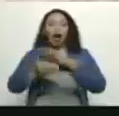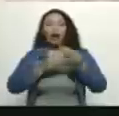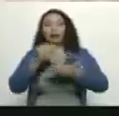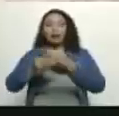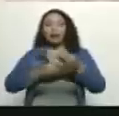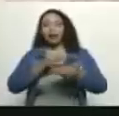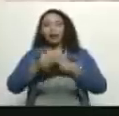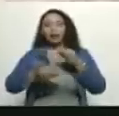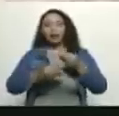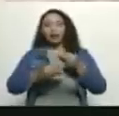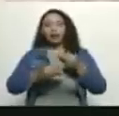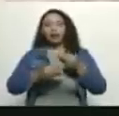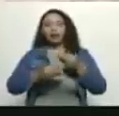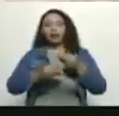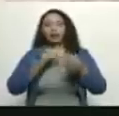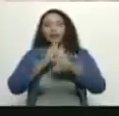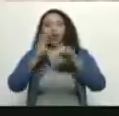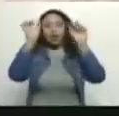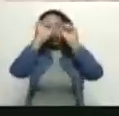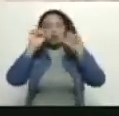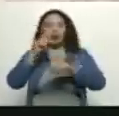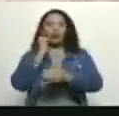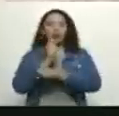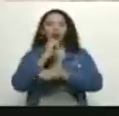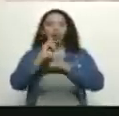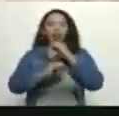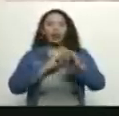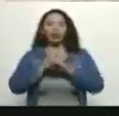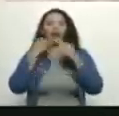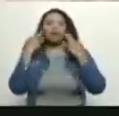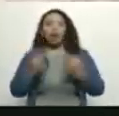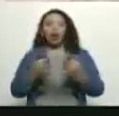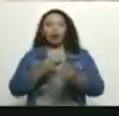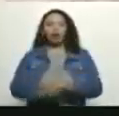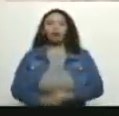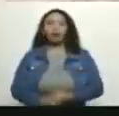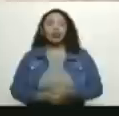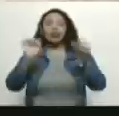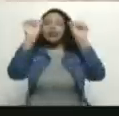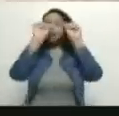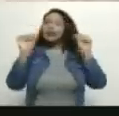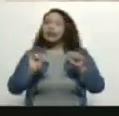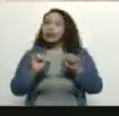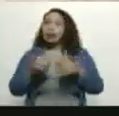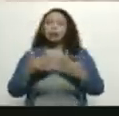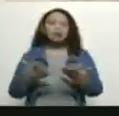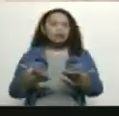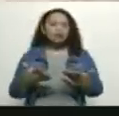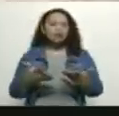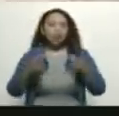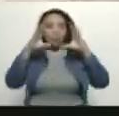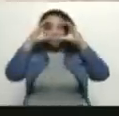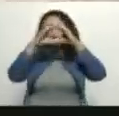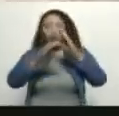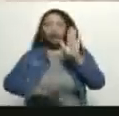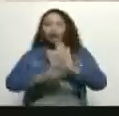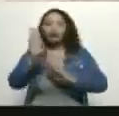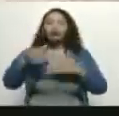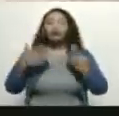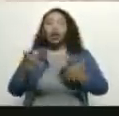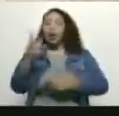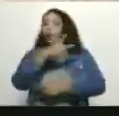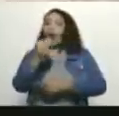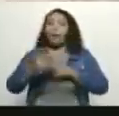para incidir y contar con un sistema financiero internacional justo, un sistema que se enfoque en el desarrollo y no